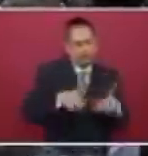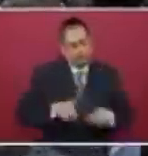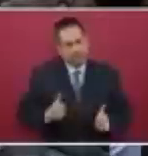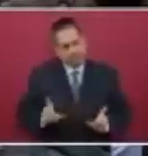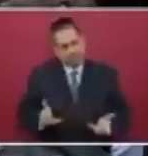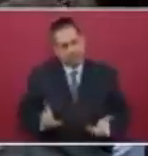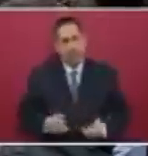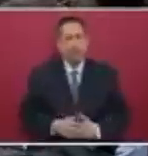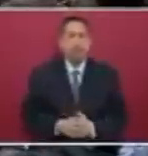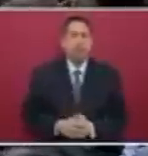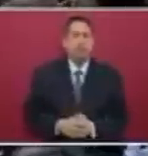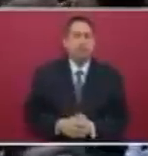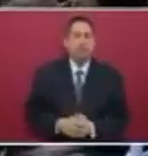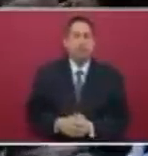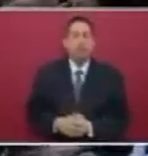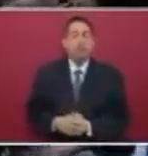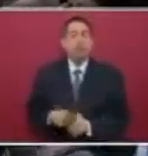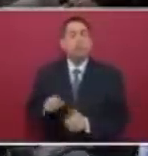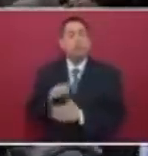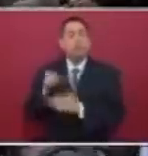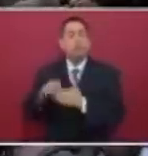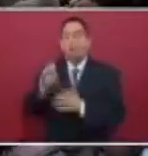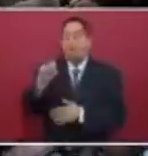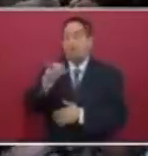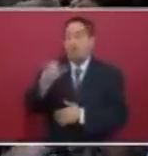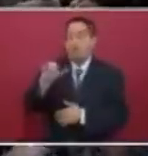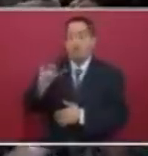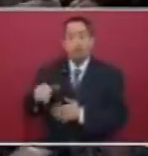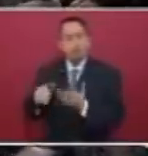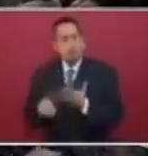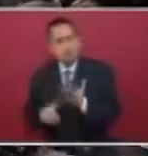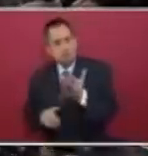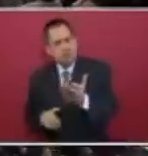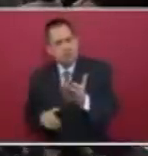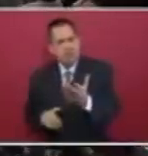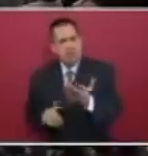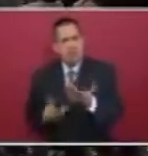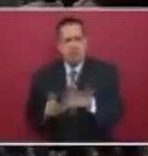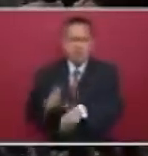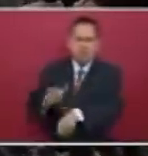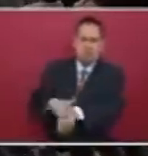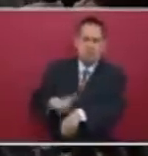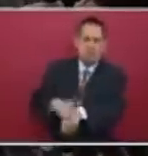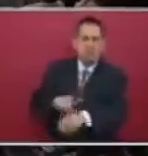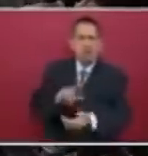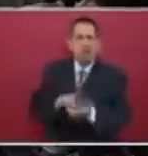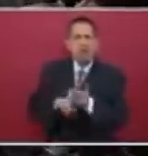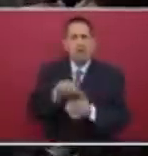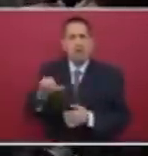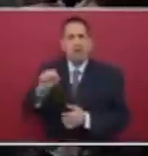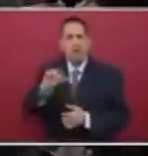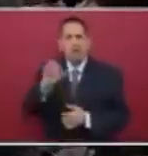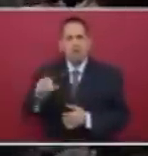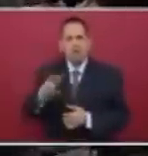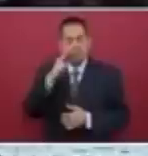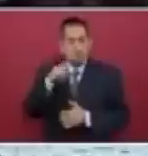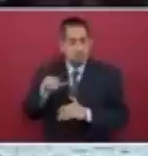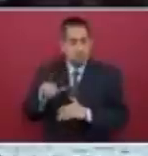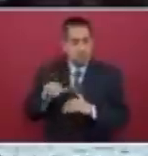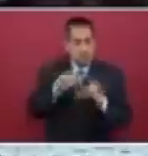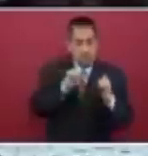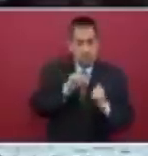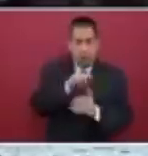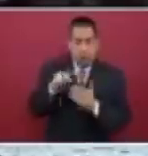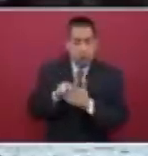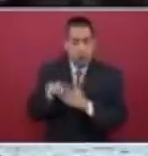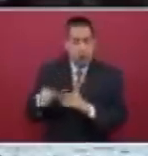de simpatizantes de morena en las instalaciones de la corte preguntarle que llamado les haría si a retirarse de estas instalaciones